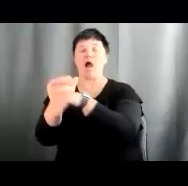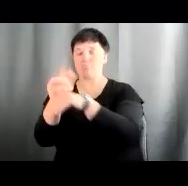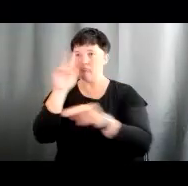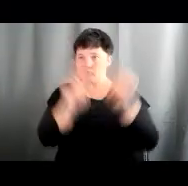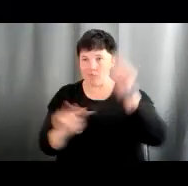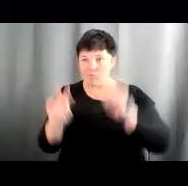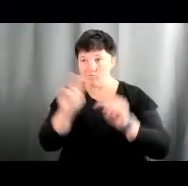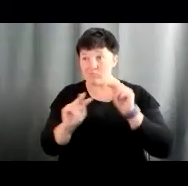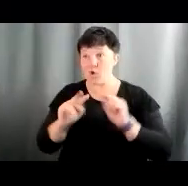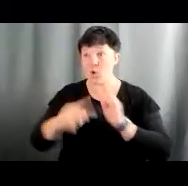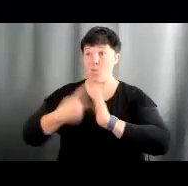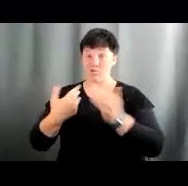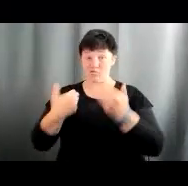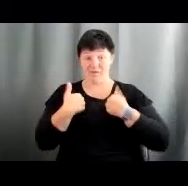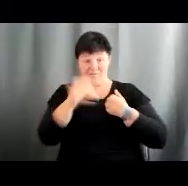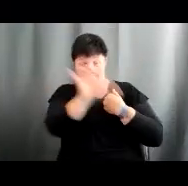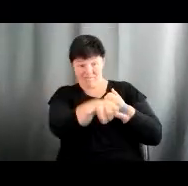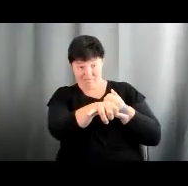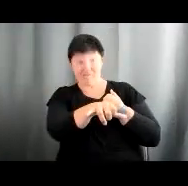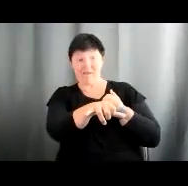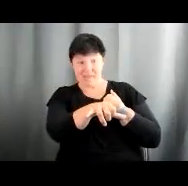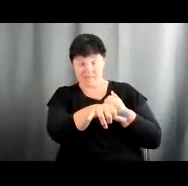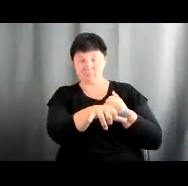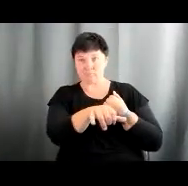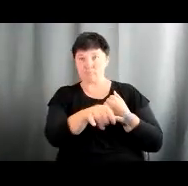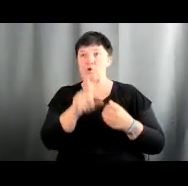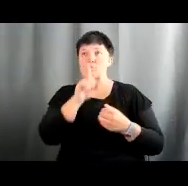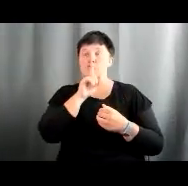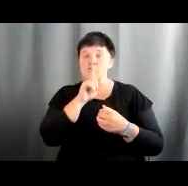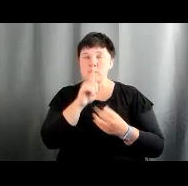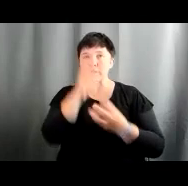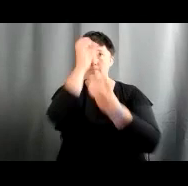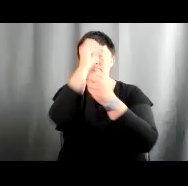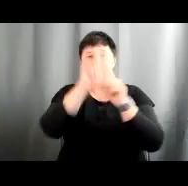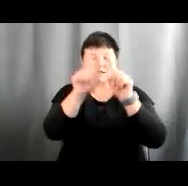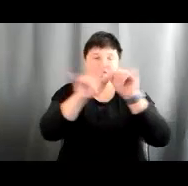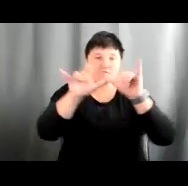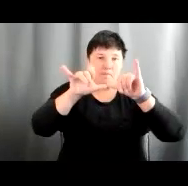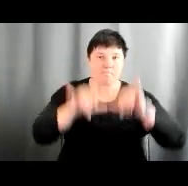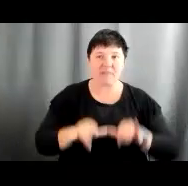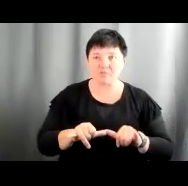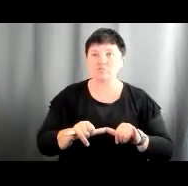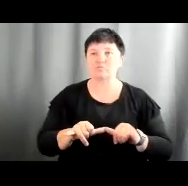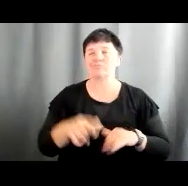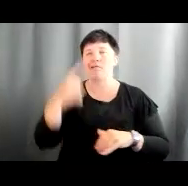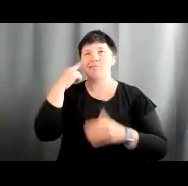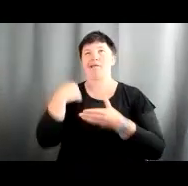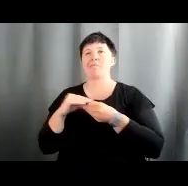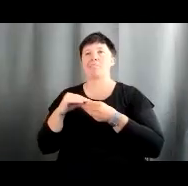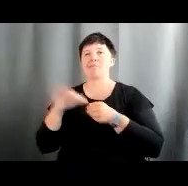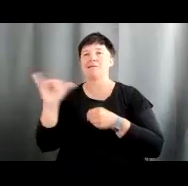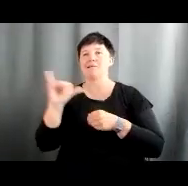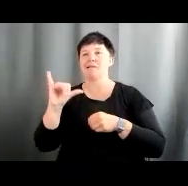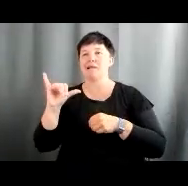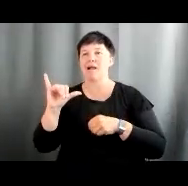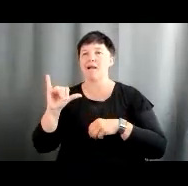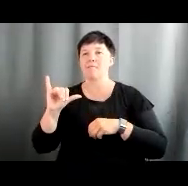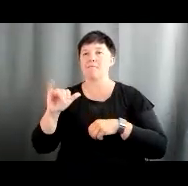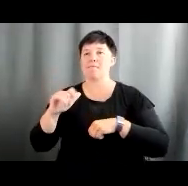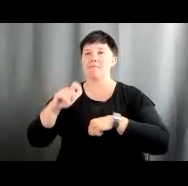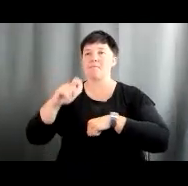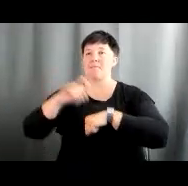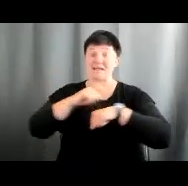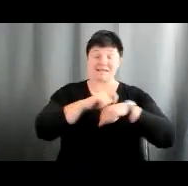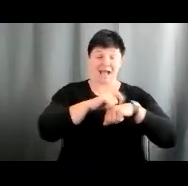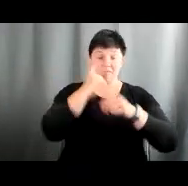Pero una vez que las tienes, podemos empezar a pensar en otras métricas como, creo que mencioné, cosas como el tiempo de recuperación. Creo